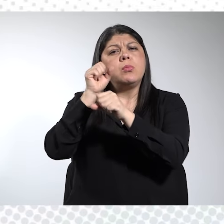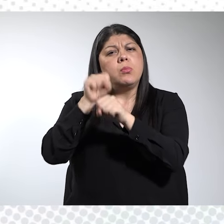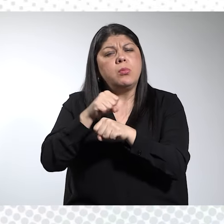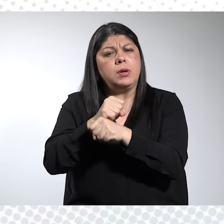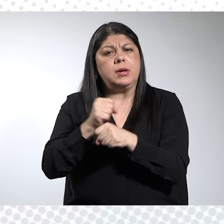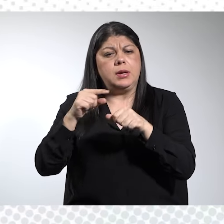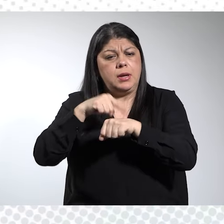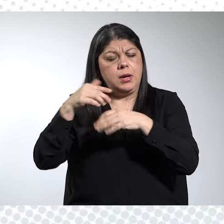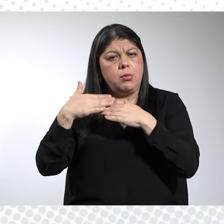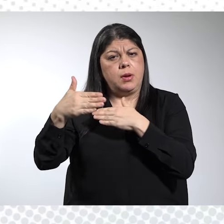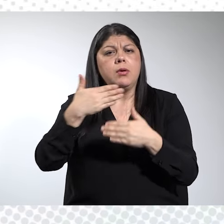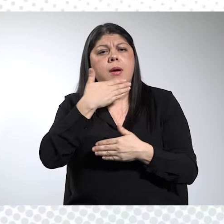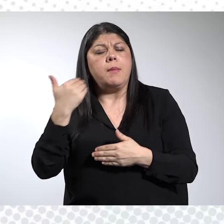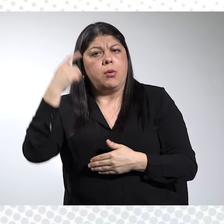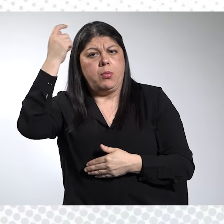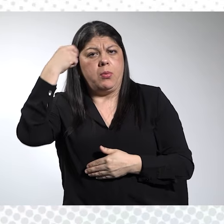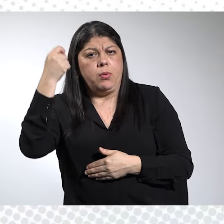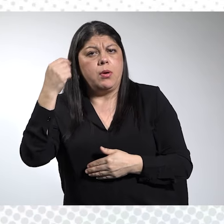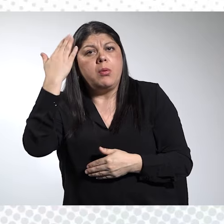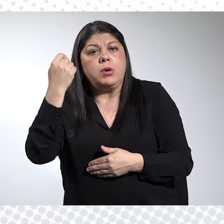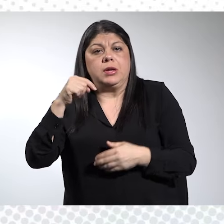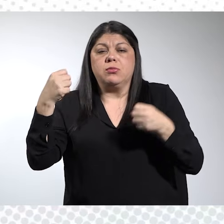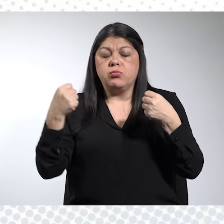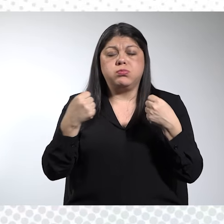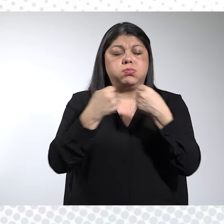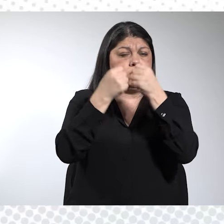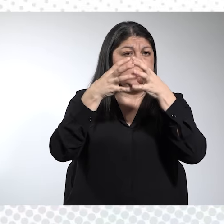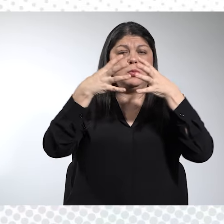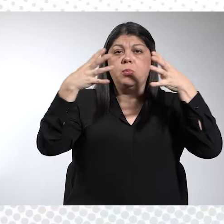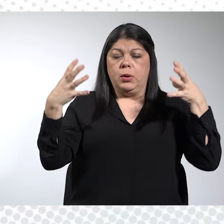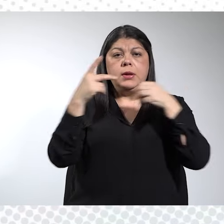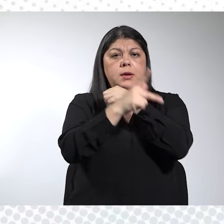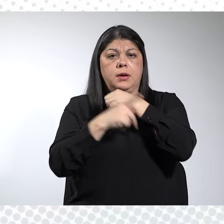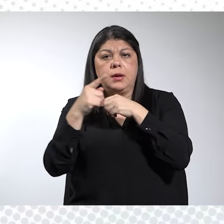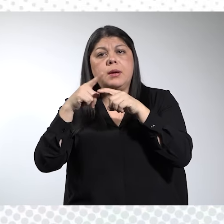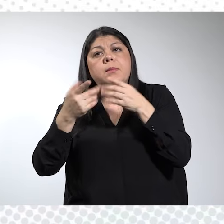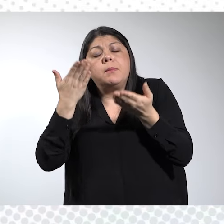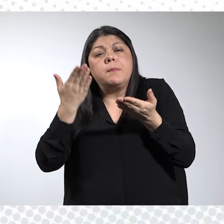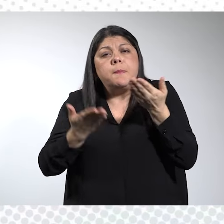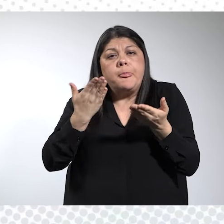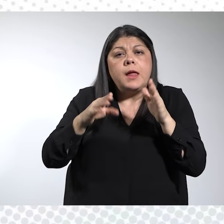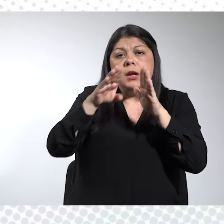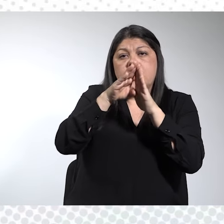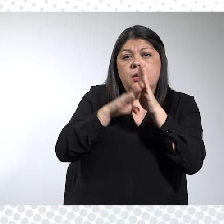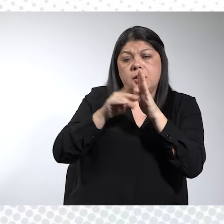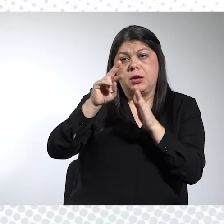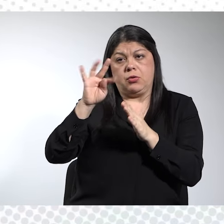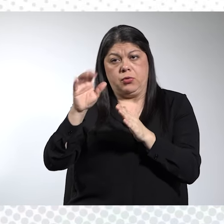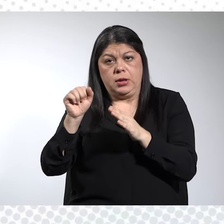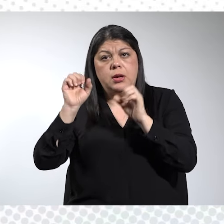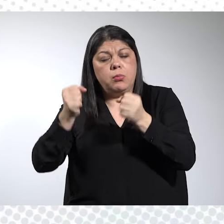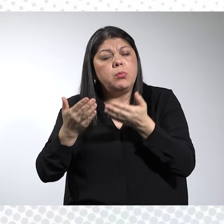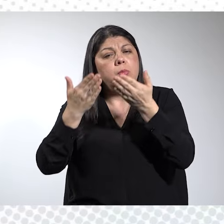tener en el largo plazo una mejora de su pensión, porque esto es un reto enorme. Y si eventualmente el sistema de rentas